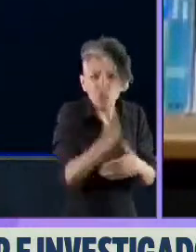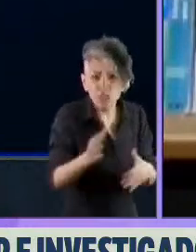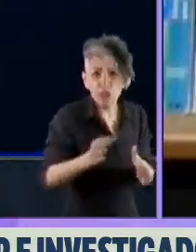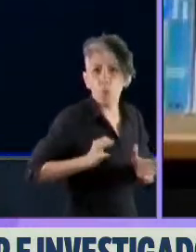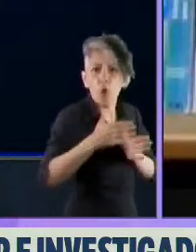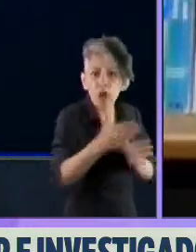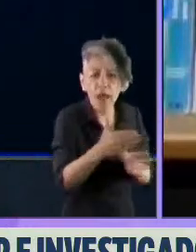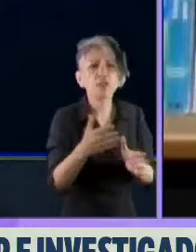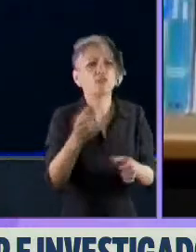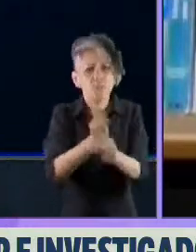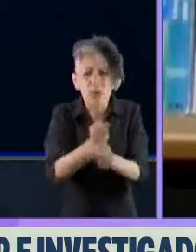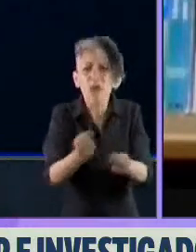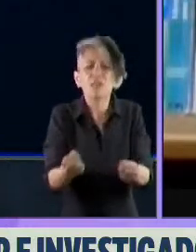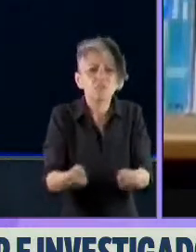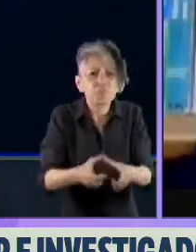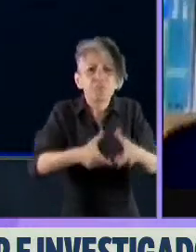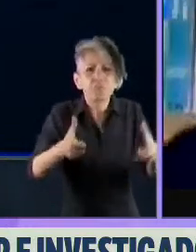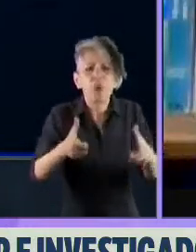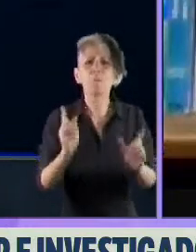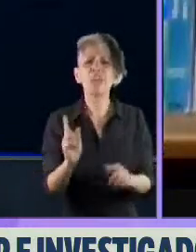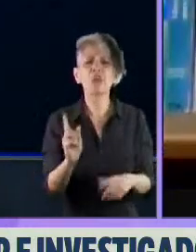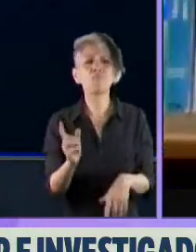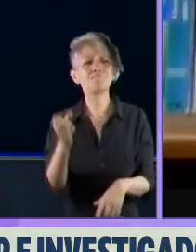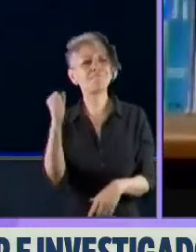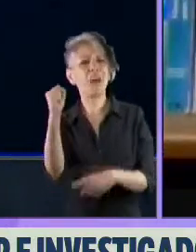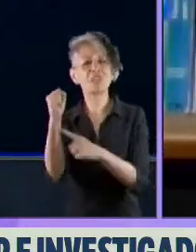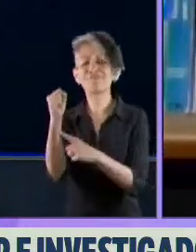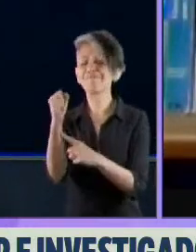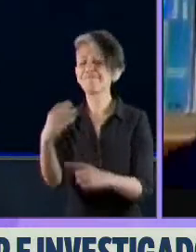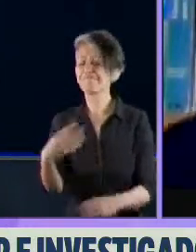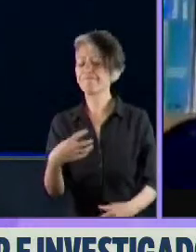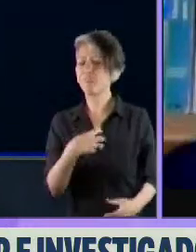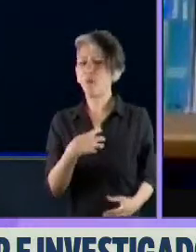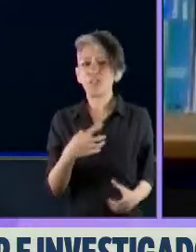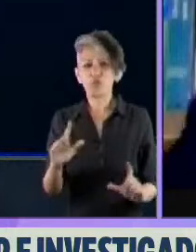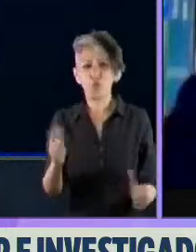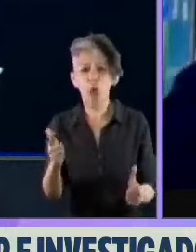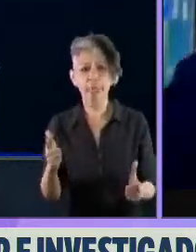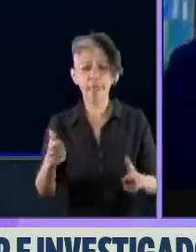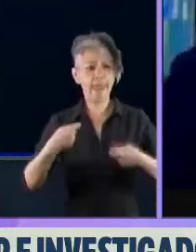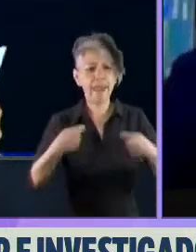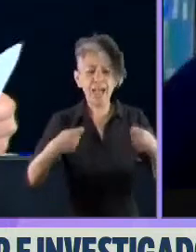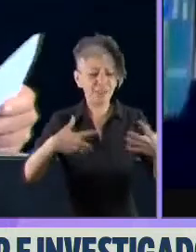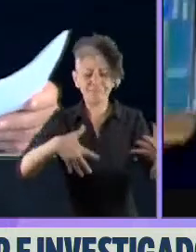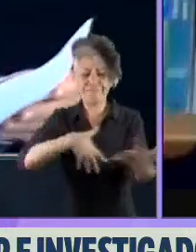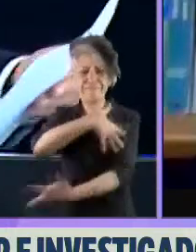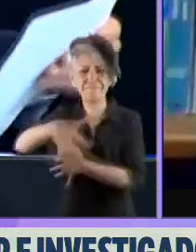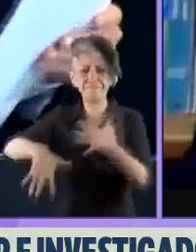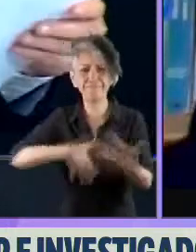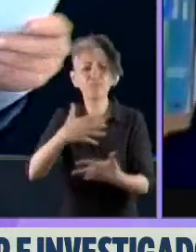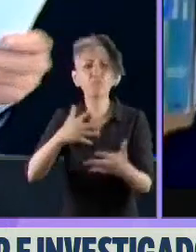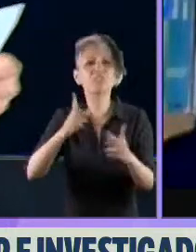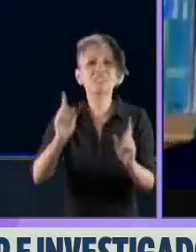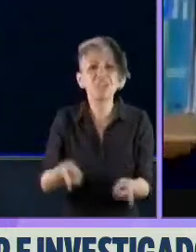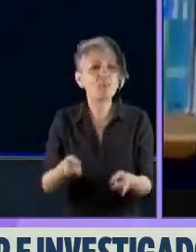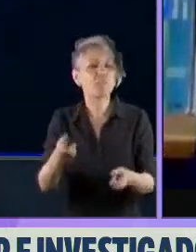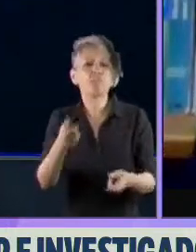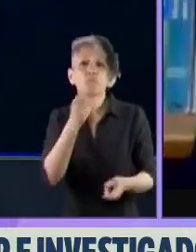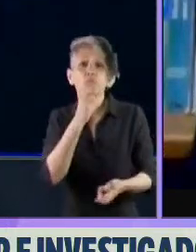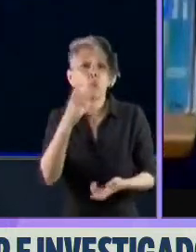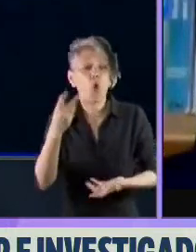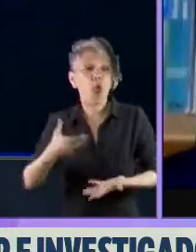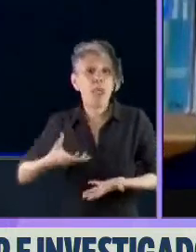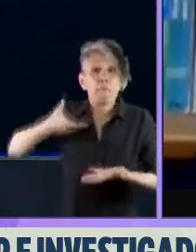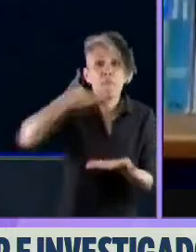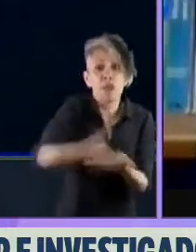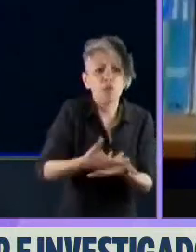salida? Claro que la tiene, pero la tiene con un apoyo político, un apoyo político muy fuerte, con un ministro